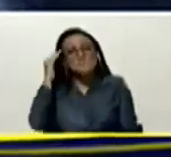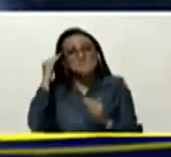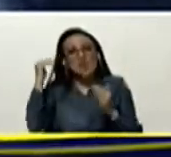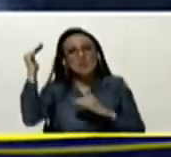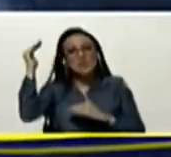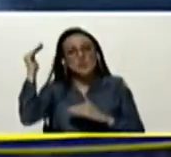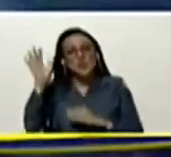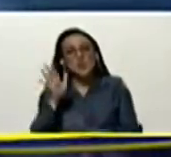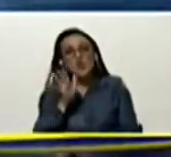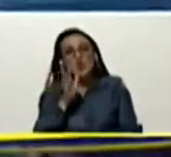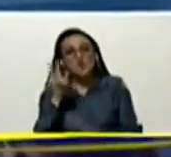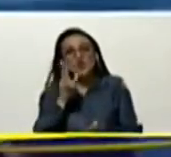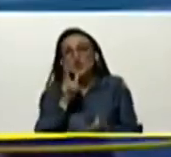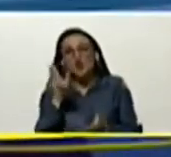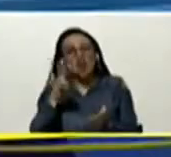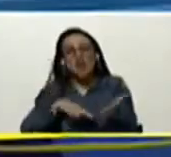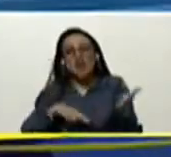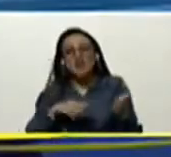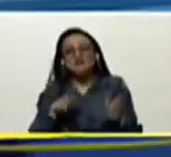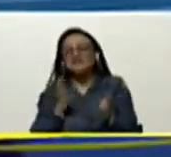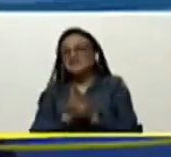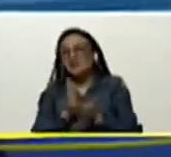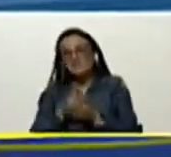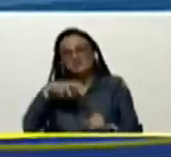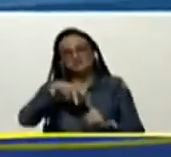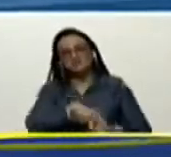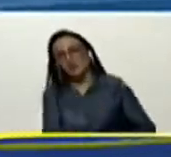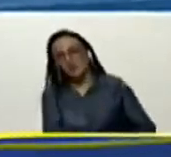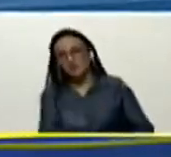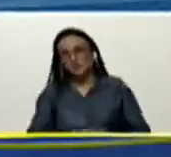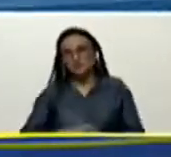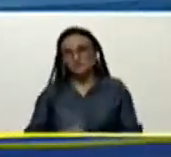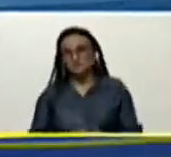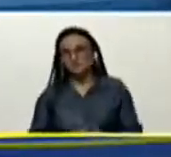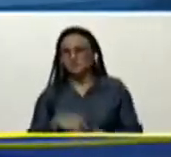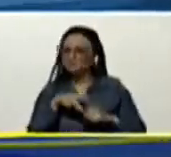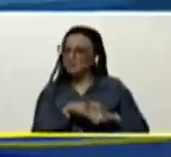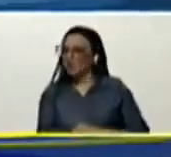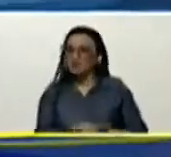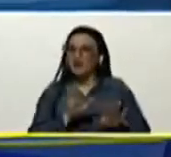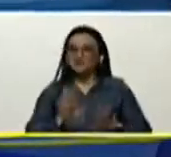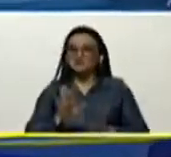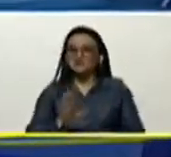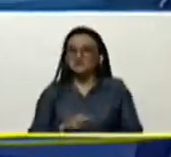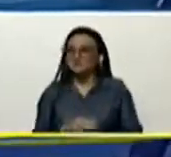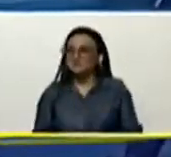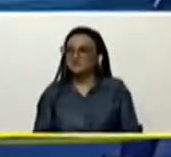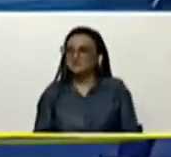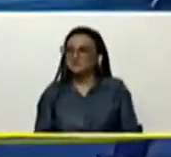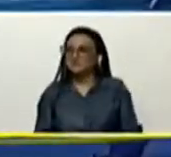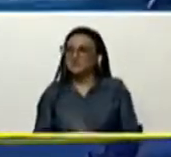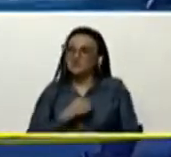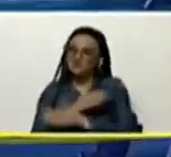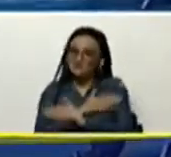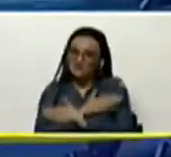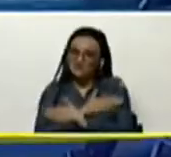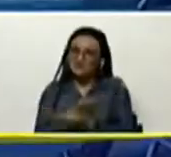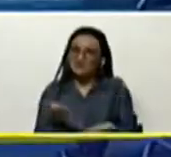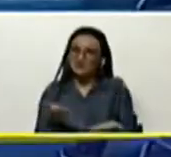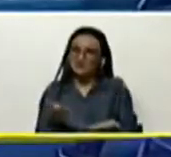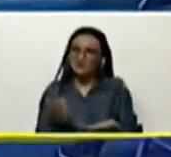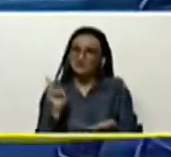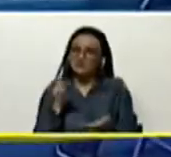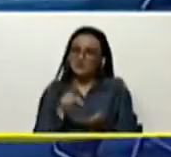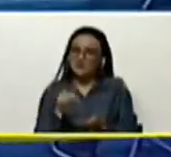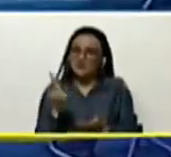lee va a ser siempre oprimido, va a ser explotado, va a ser esclavizado. Y yo felicito que usted ande con